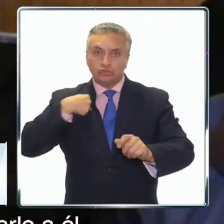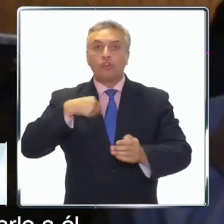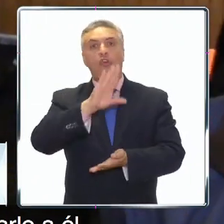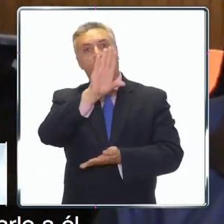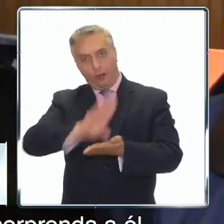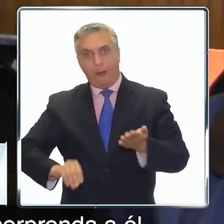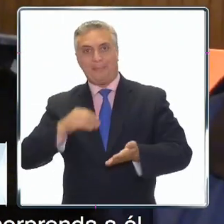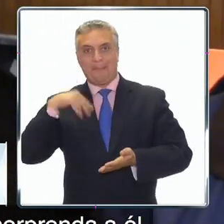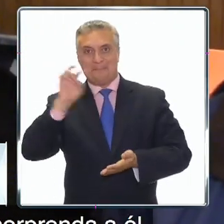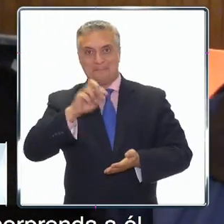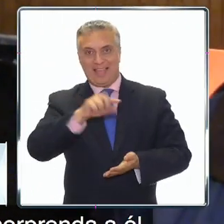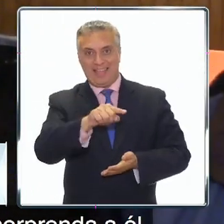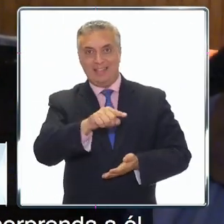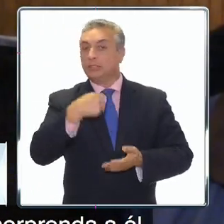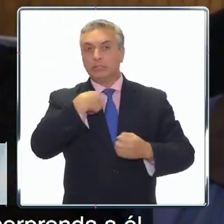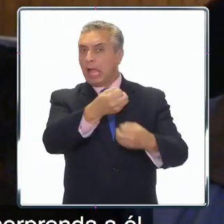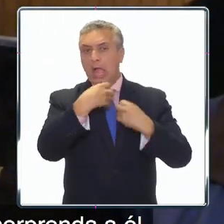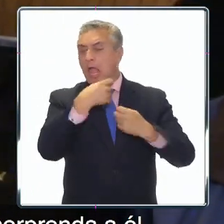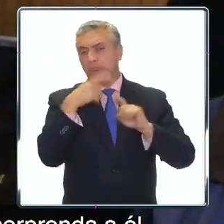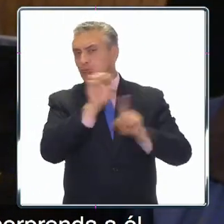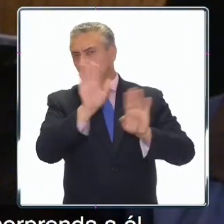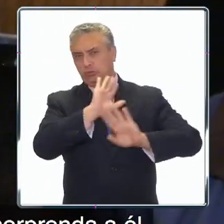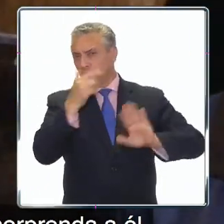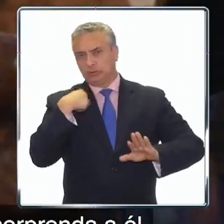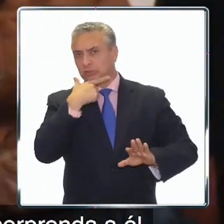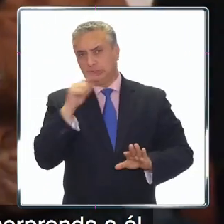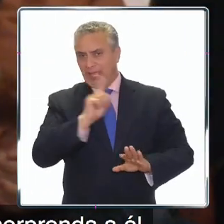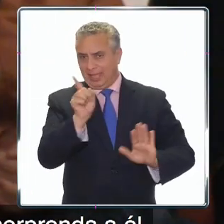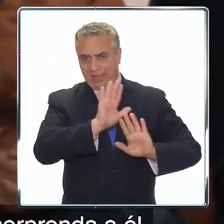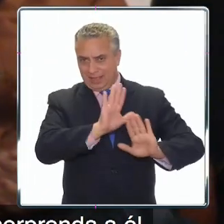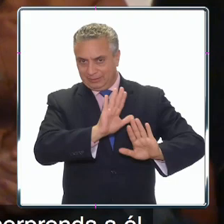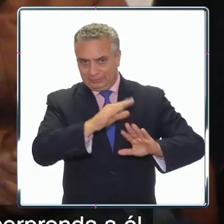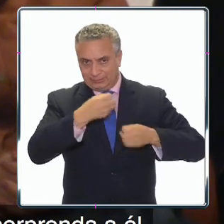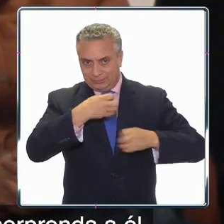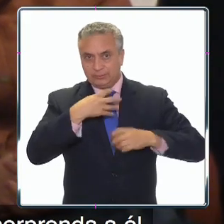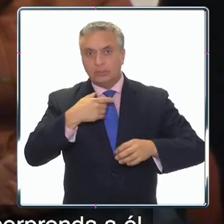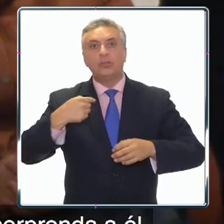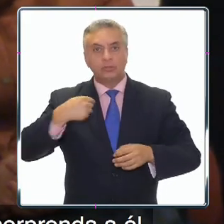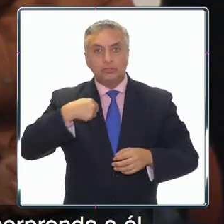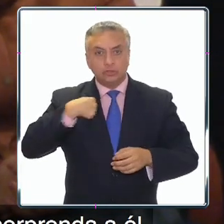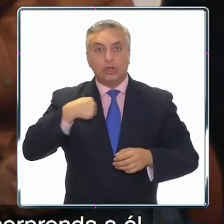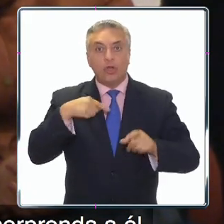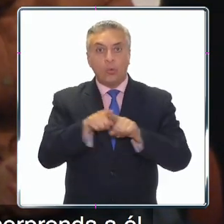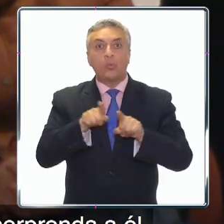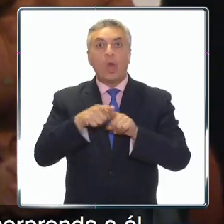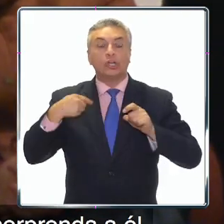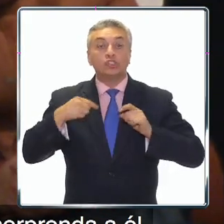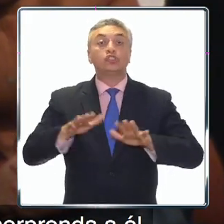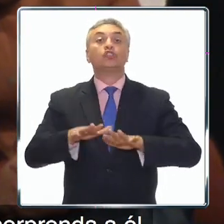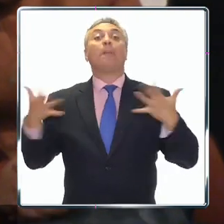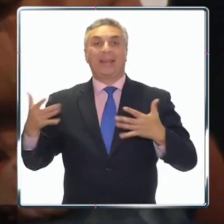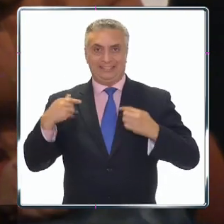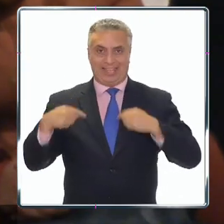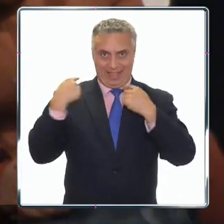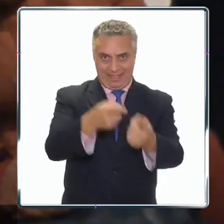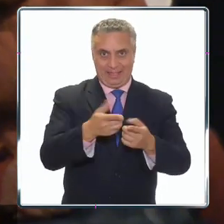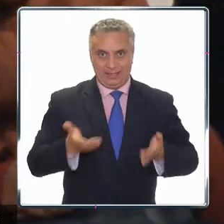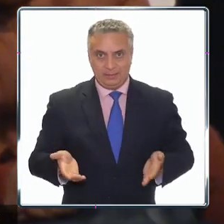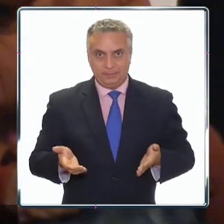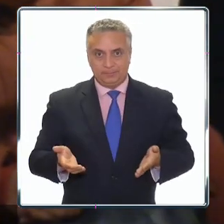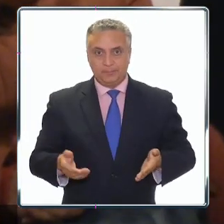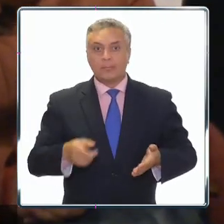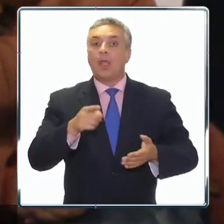él. Entonces yo quise que no me enseñara porque él, para que yo lo sorprenda a él. Pues.